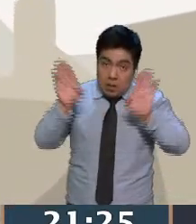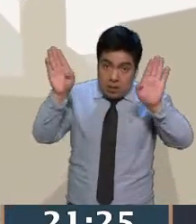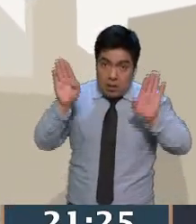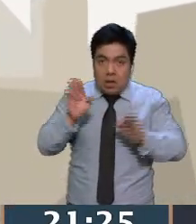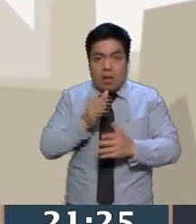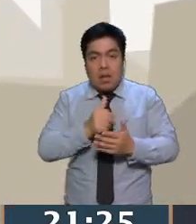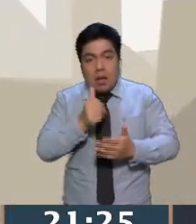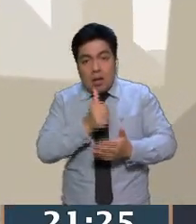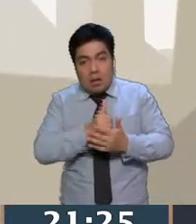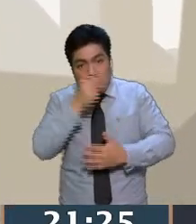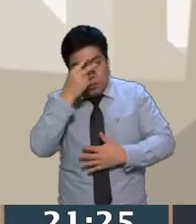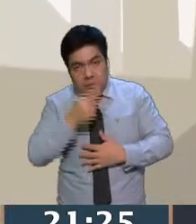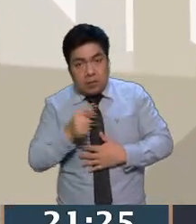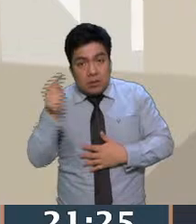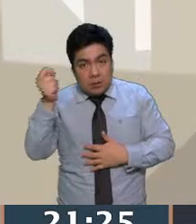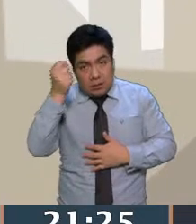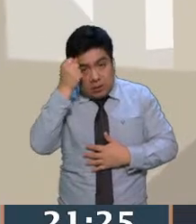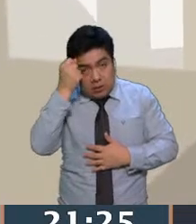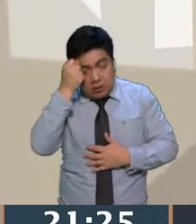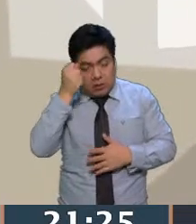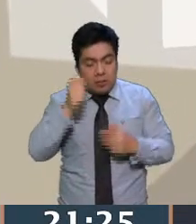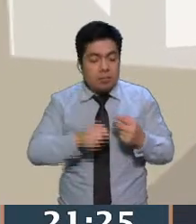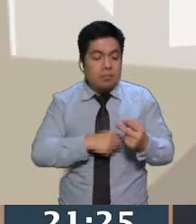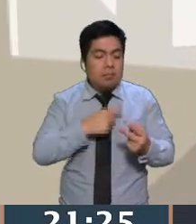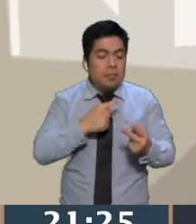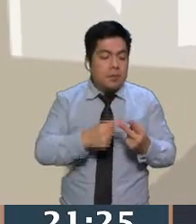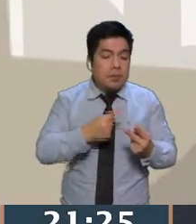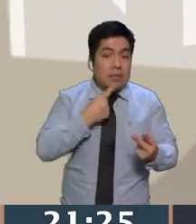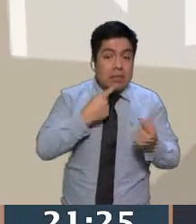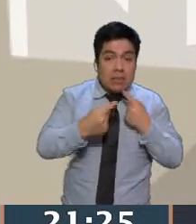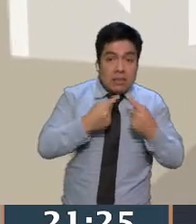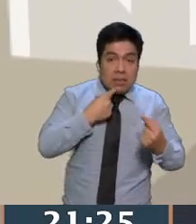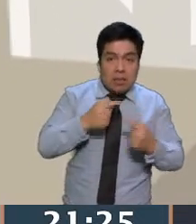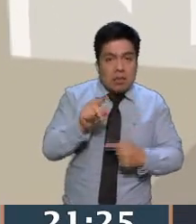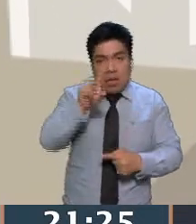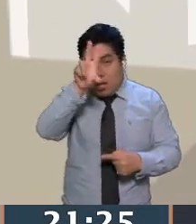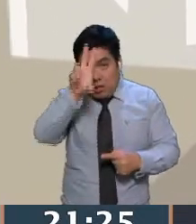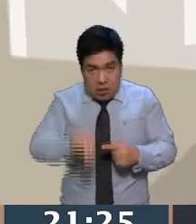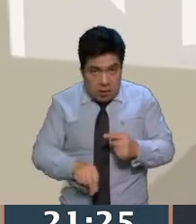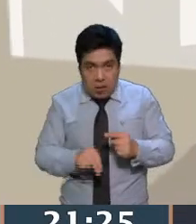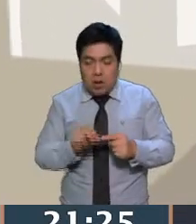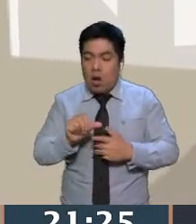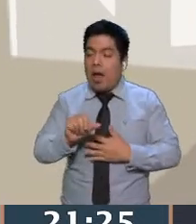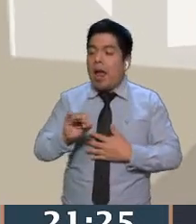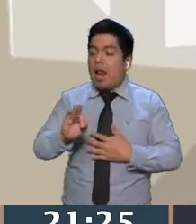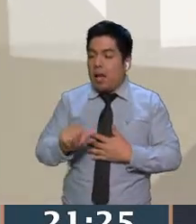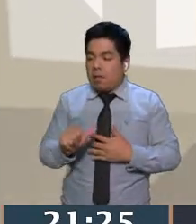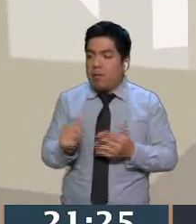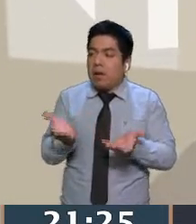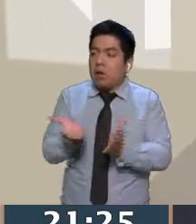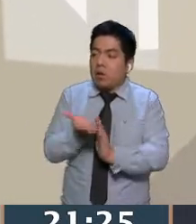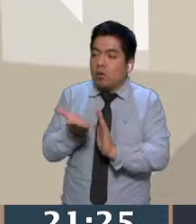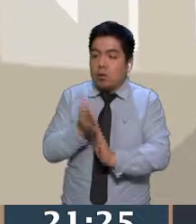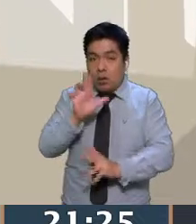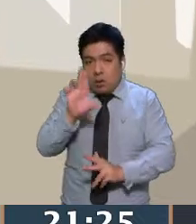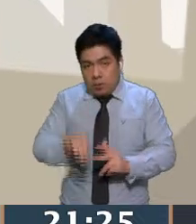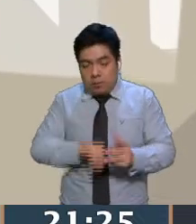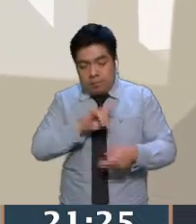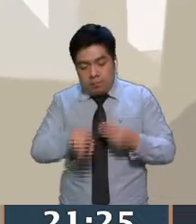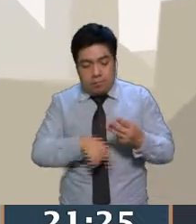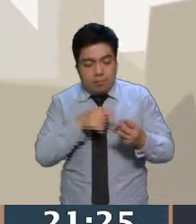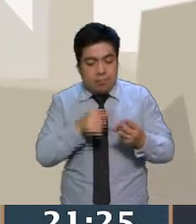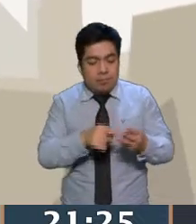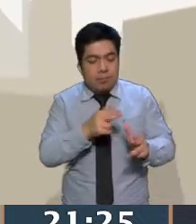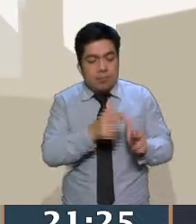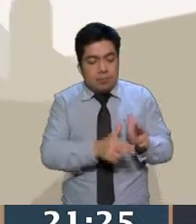la Ciudad de México en Texcoco, litigaron para que no se construyera el AIFA, litigaron para que no se construyera el